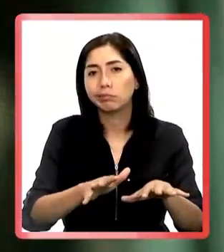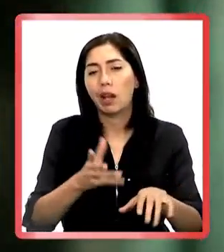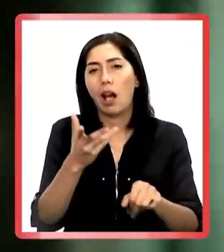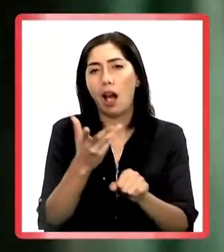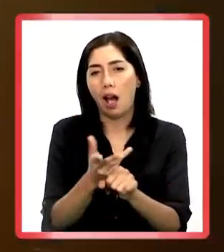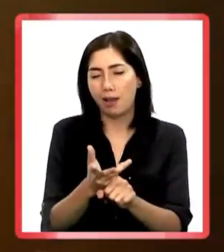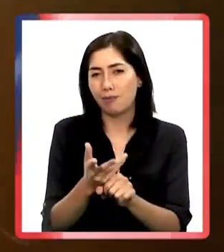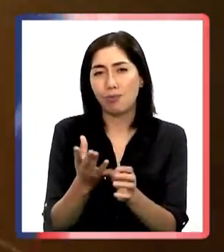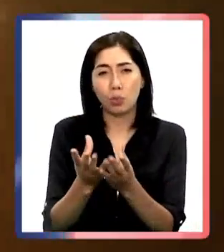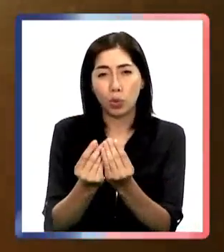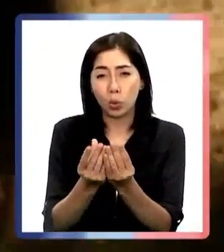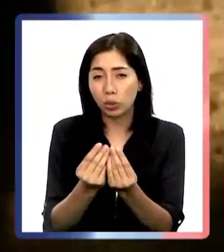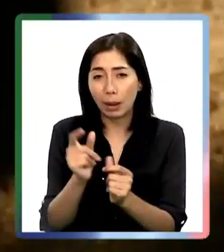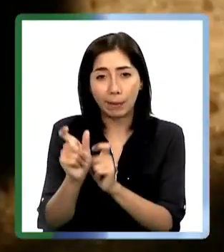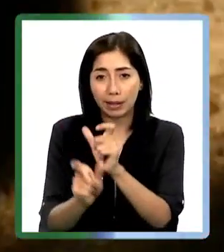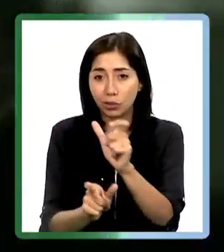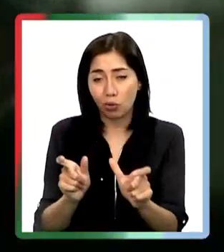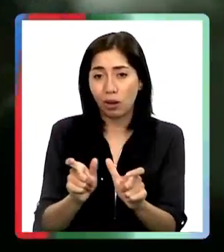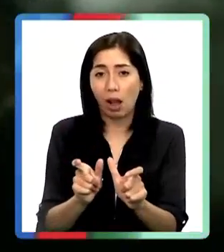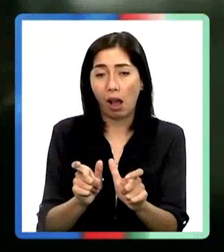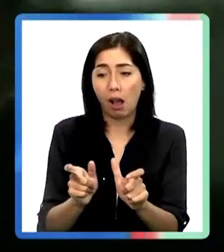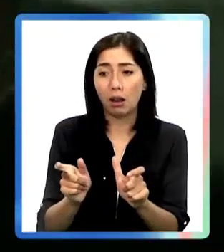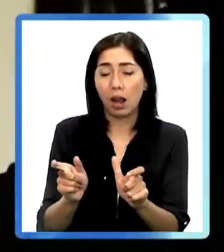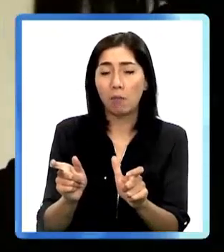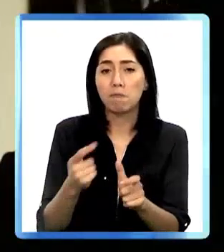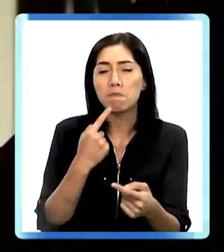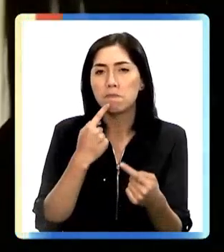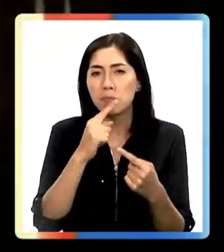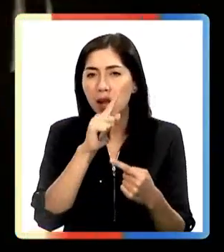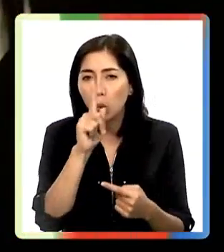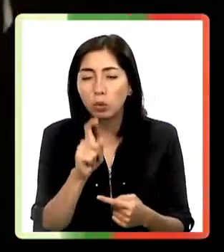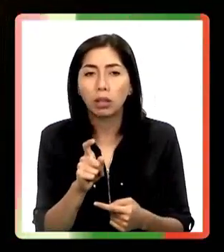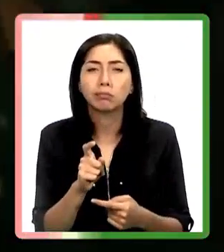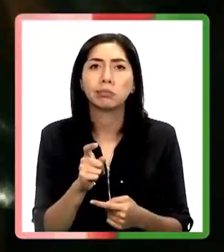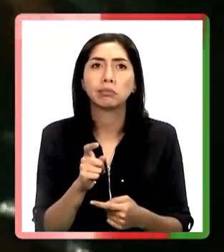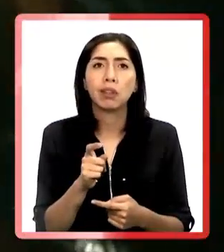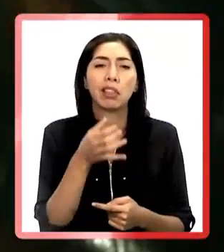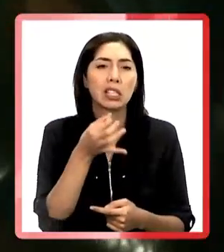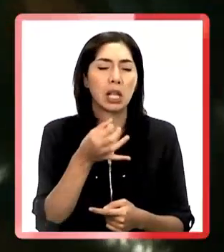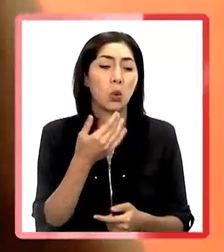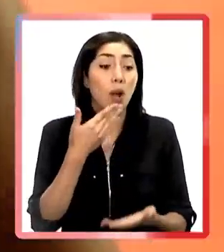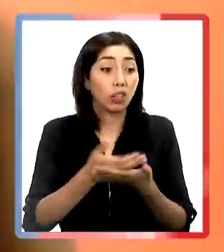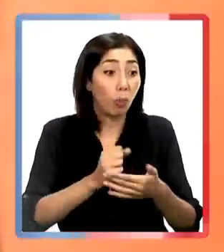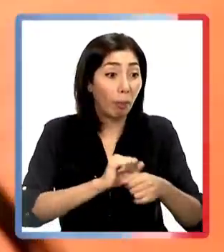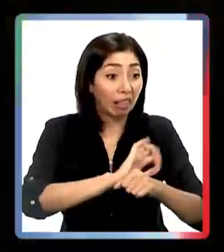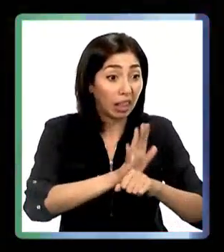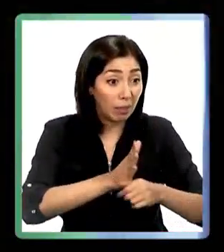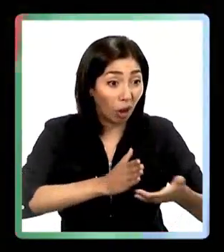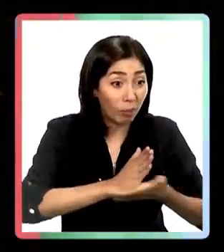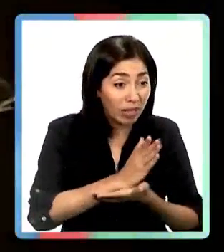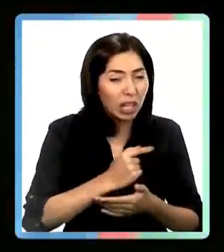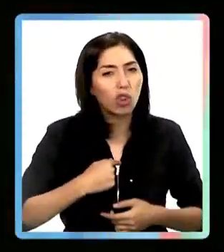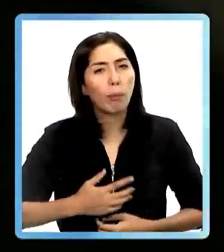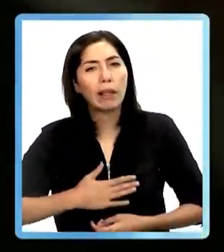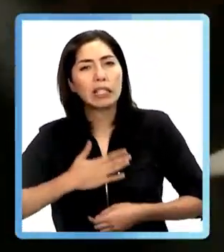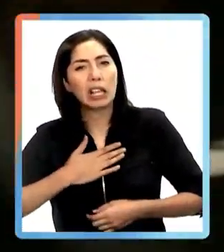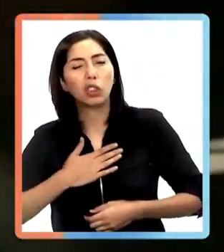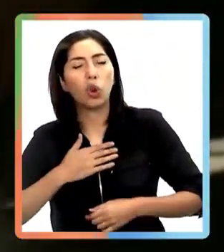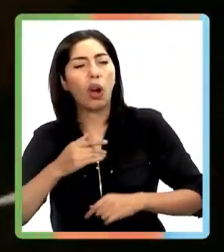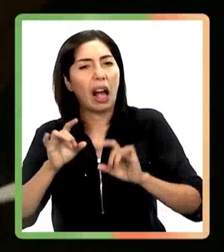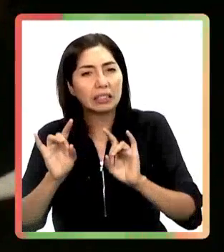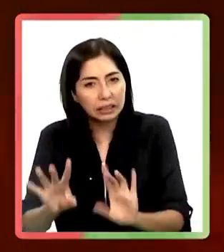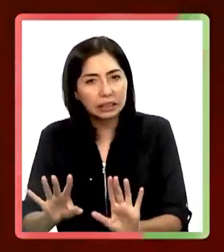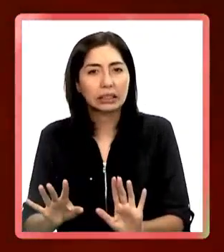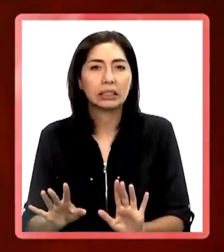significando. Todavía tenemos muchos pacientes que consultan por cuadros que dicen desde la pandemia que me siento así o después de